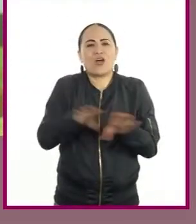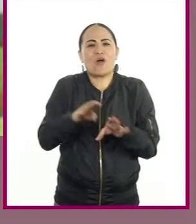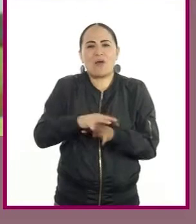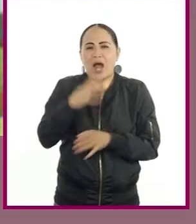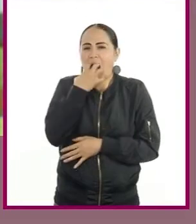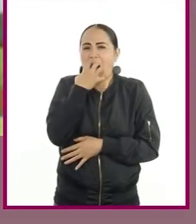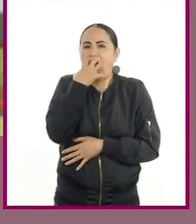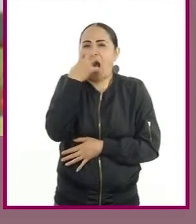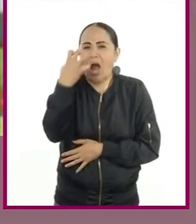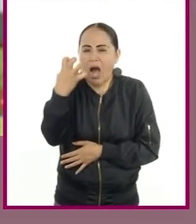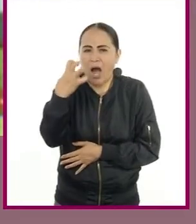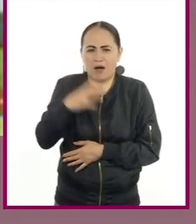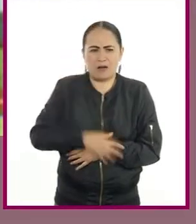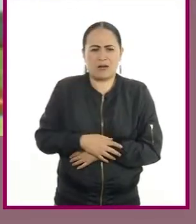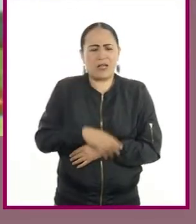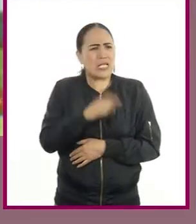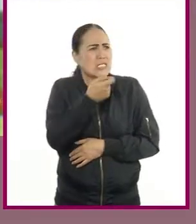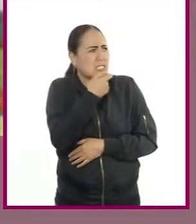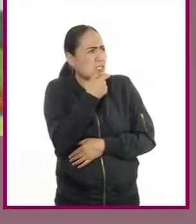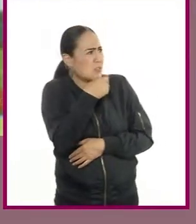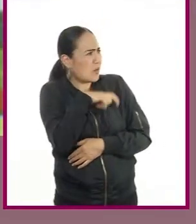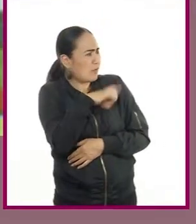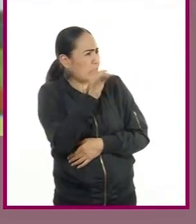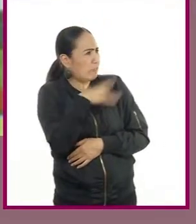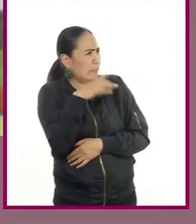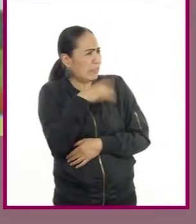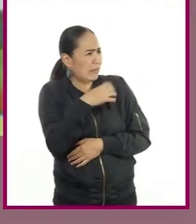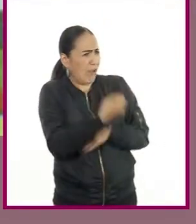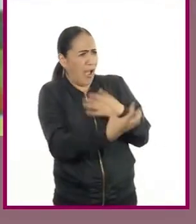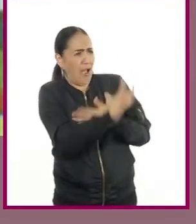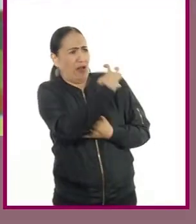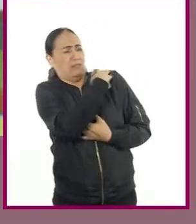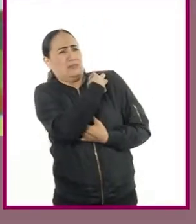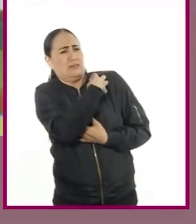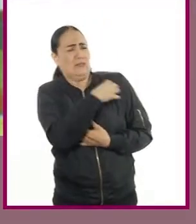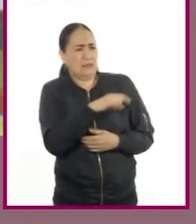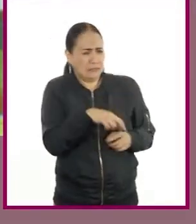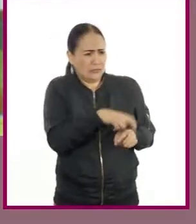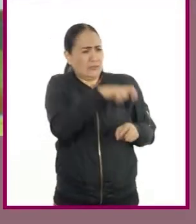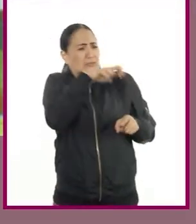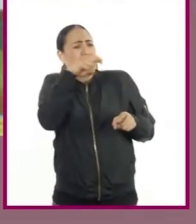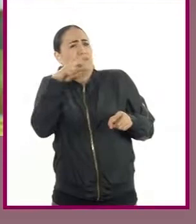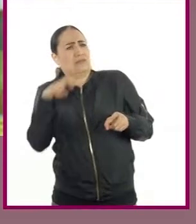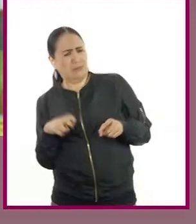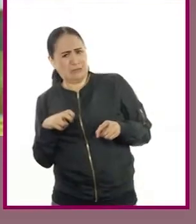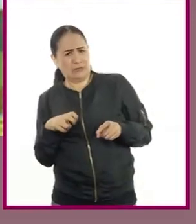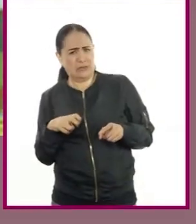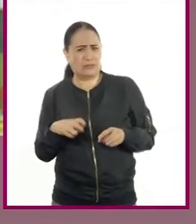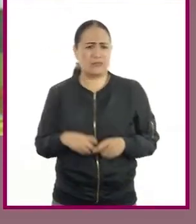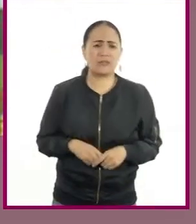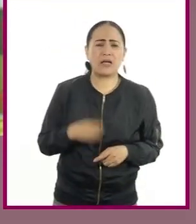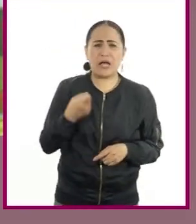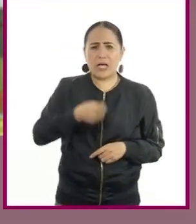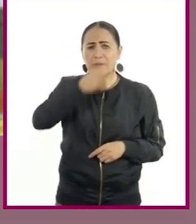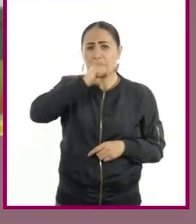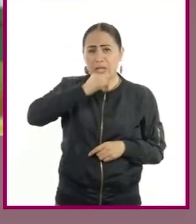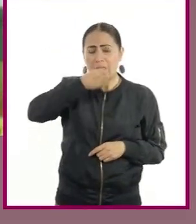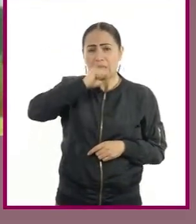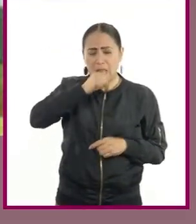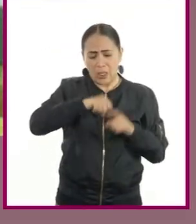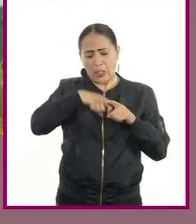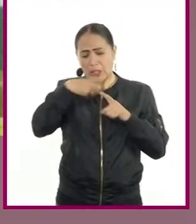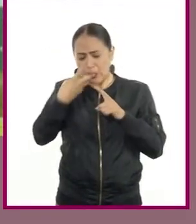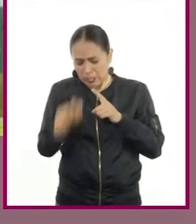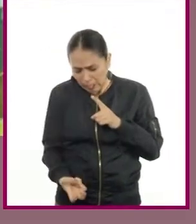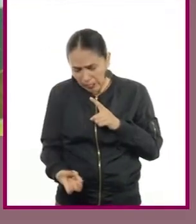problema fue que el pequeño pensó que Rufo lo iba a atacar y dio un salto atrás, tirando al suelo la bola de helado que se estaba